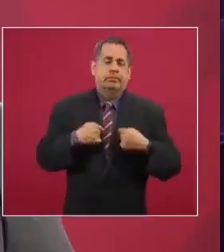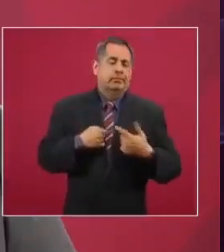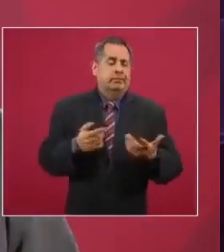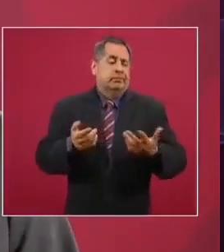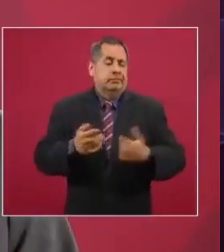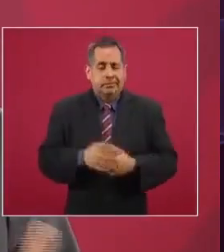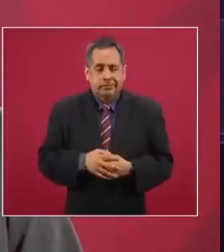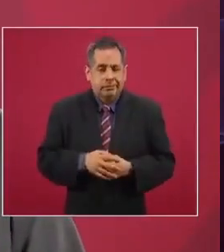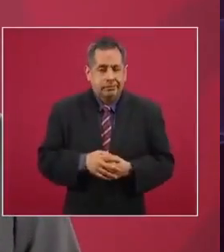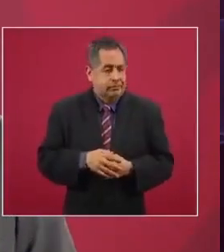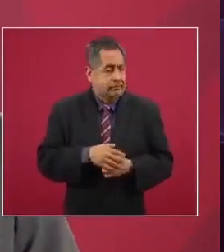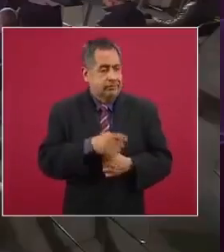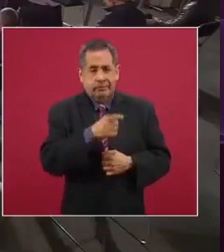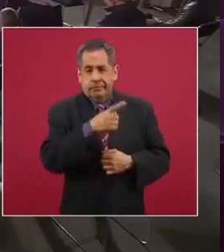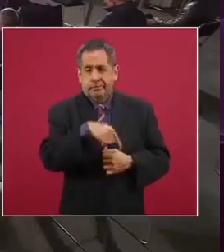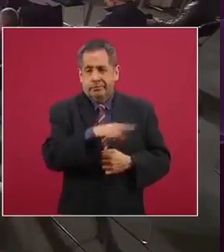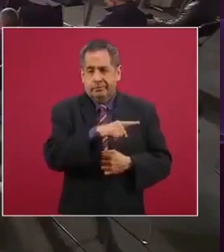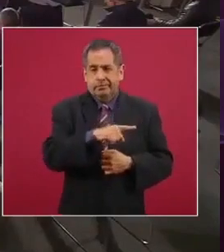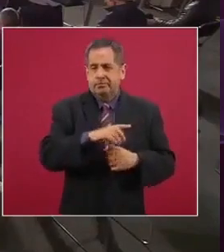Ya